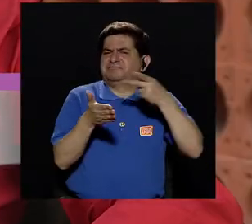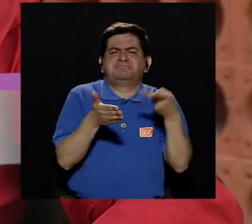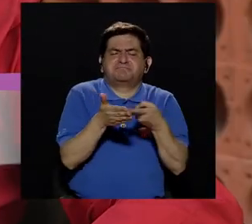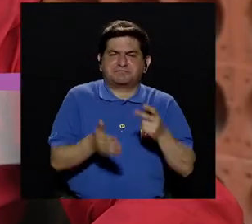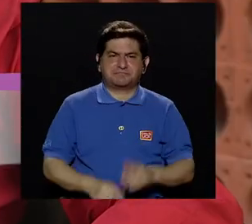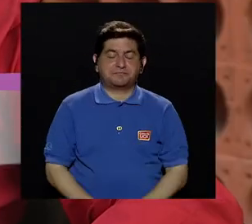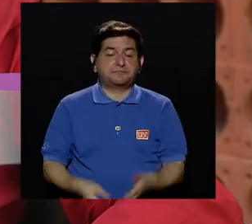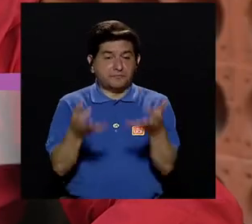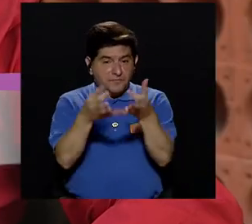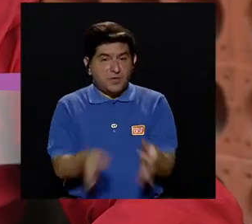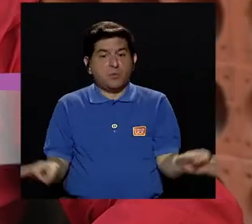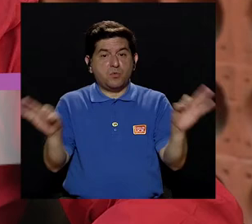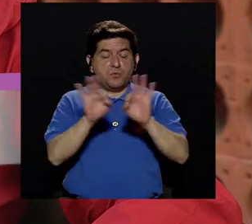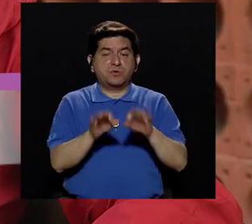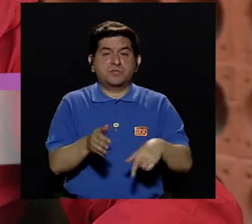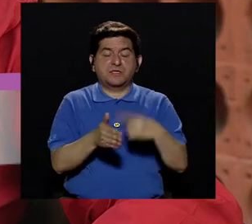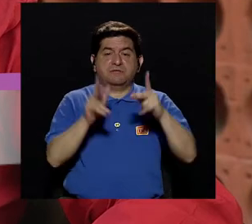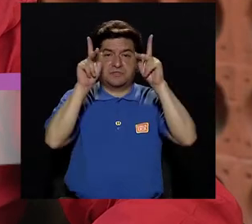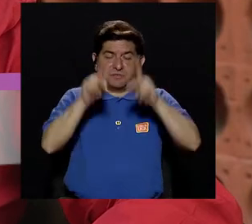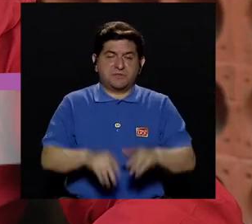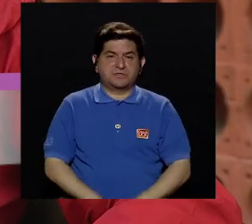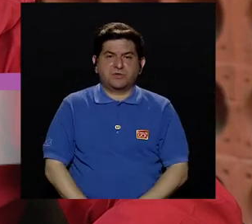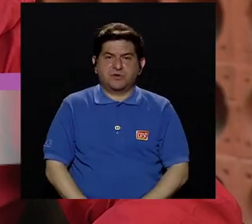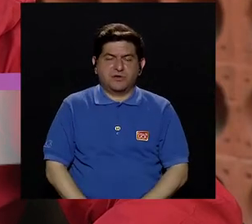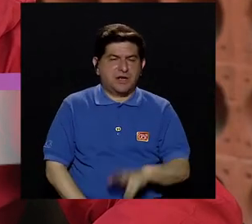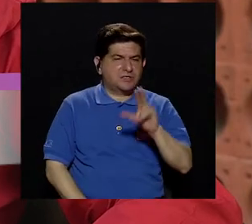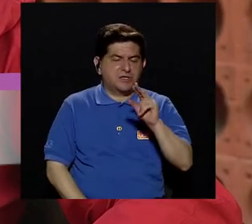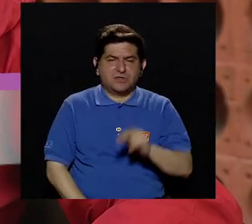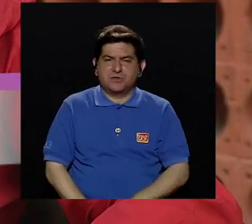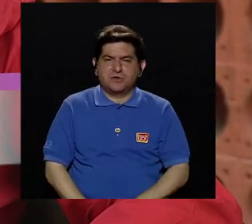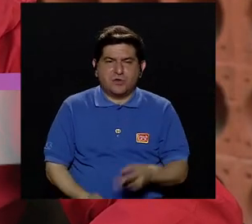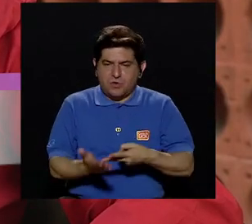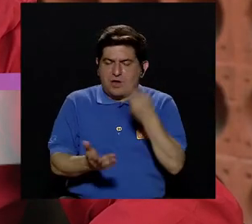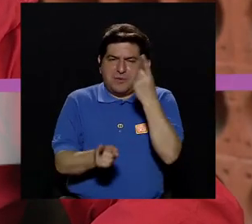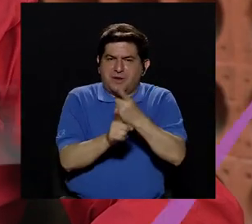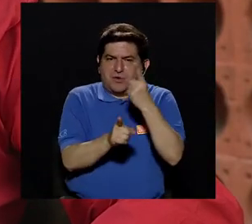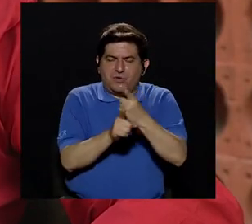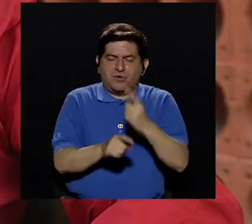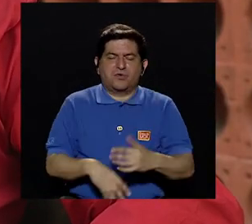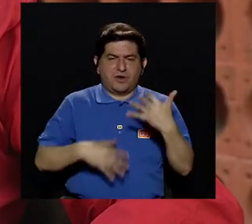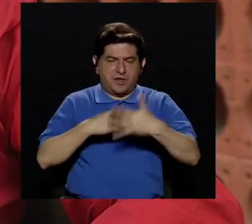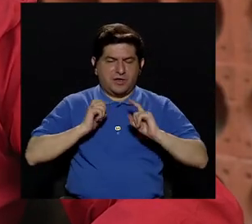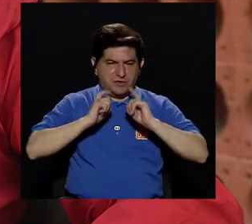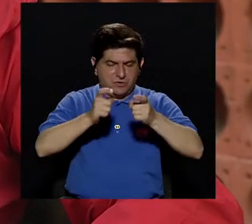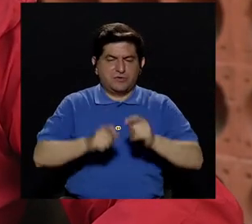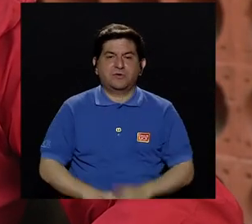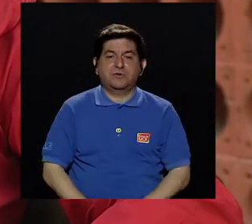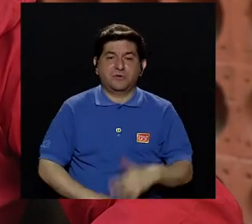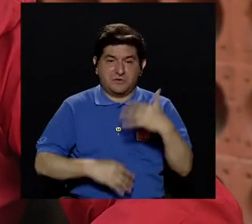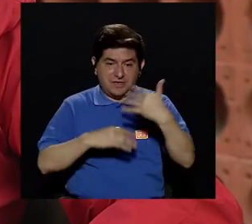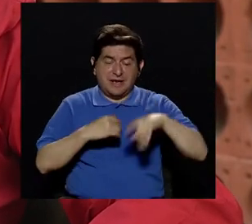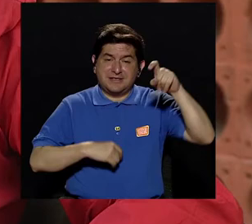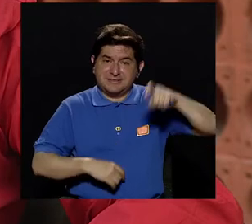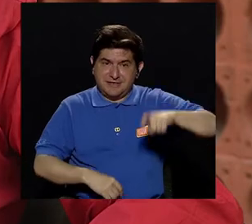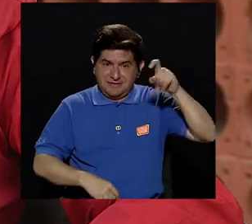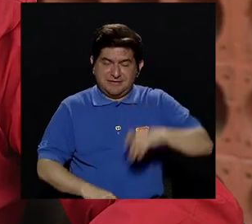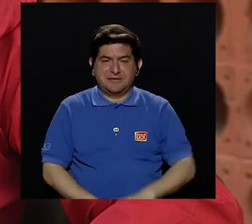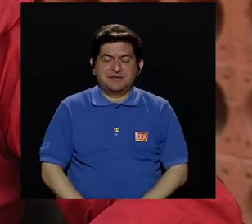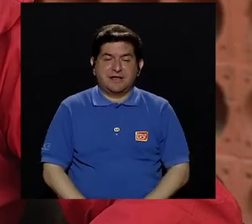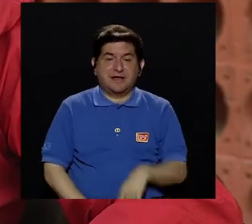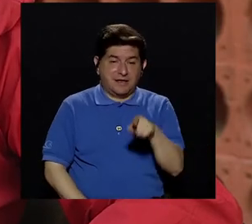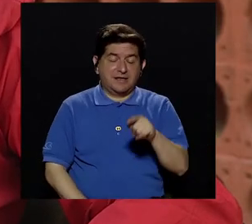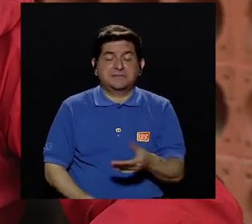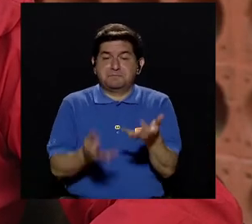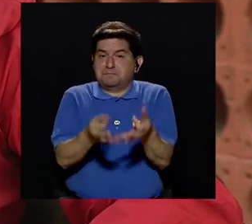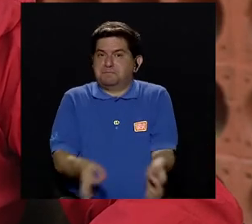claro. Es importante porque a veces muchas personas no le dan el valor a la donación de sangre. Si nosotros analizamos, la sangre se necesita como